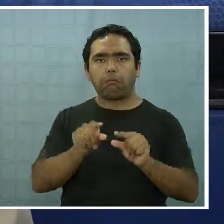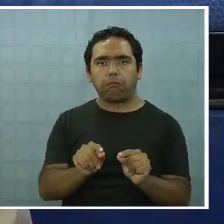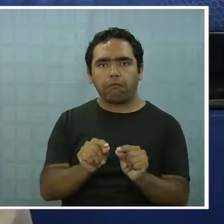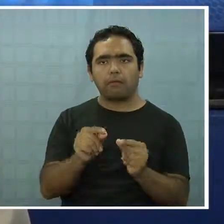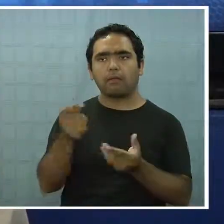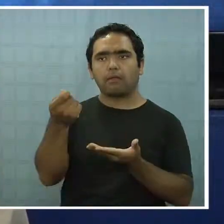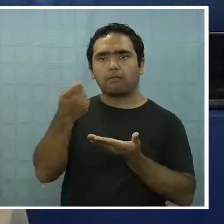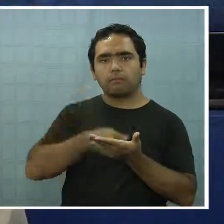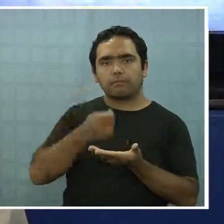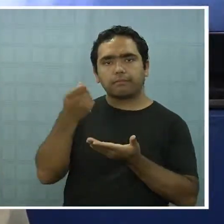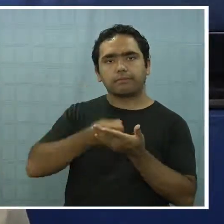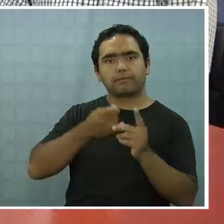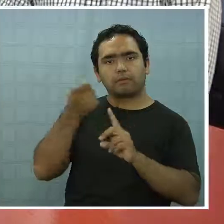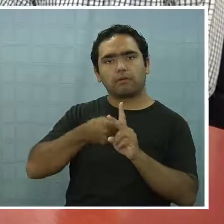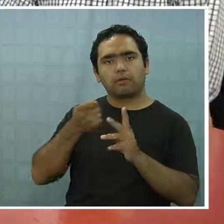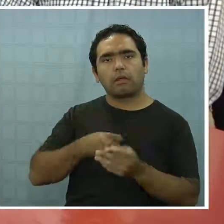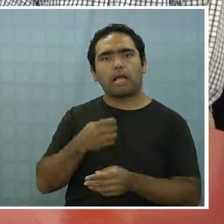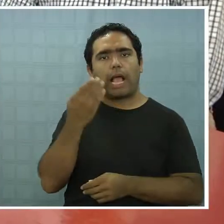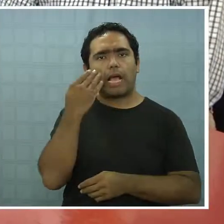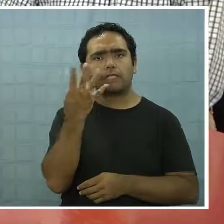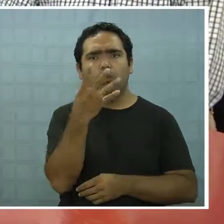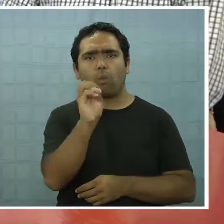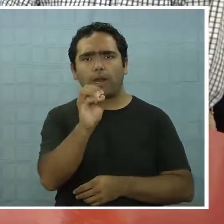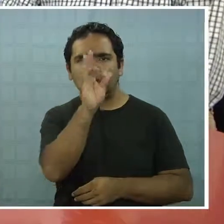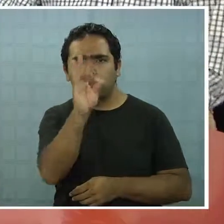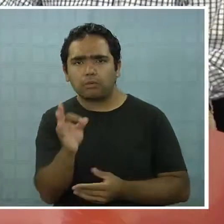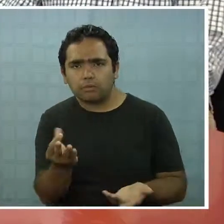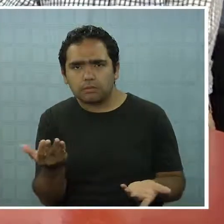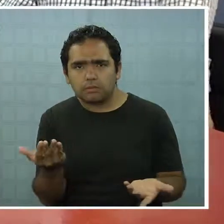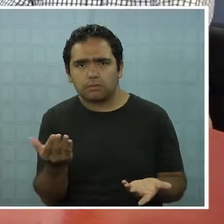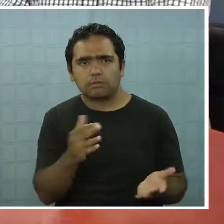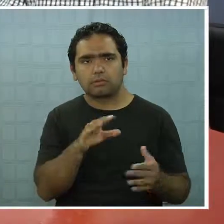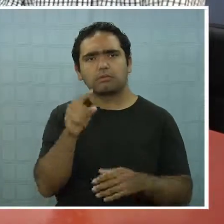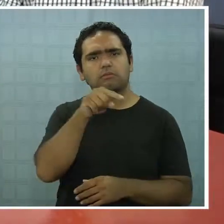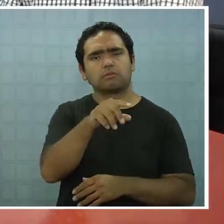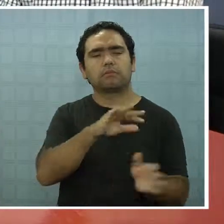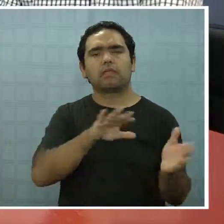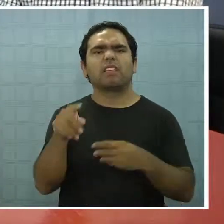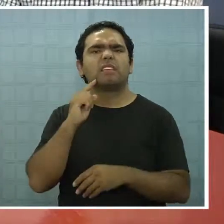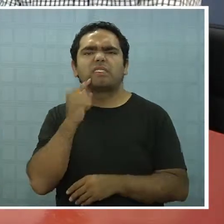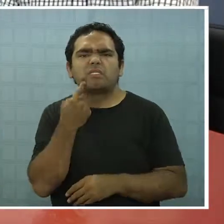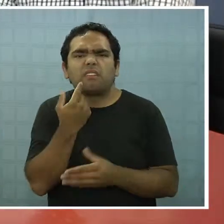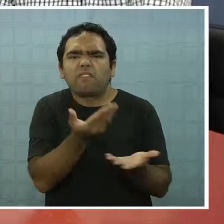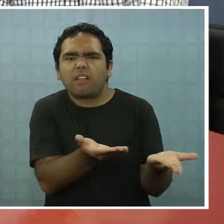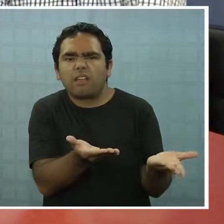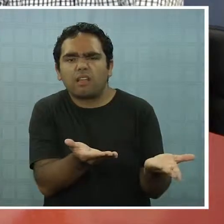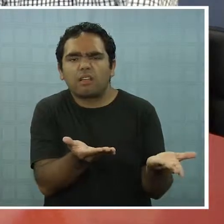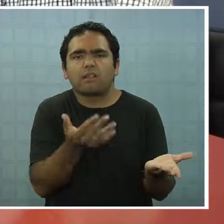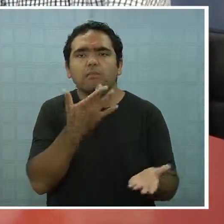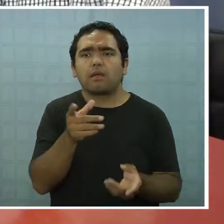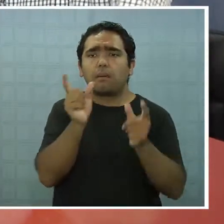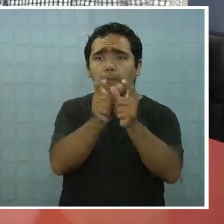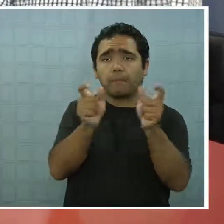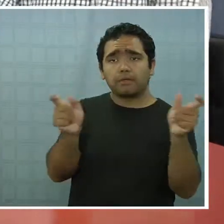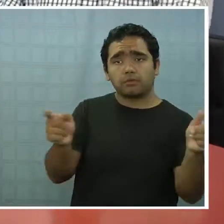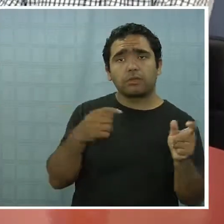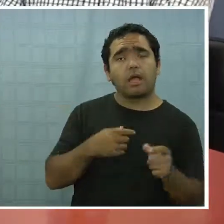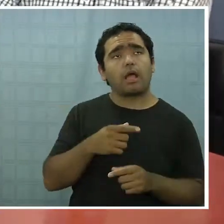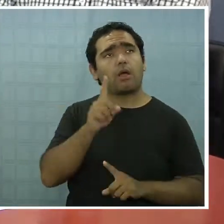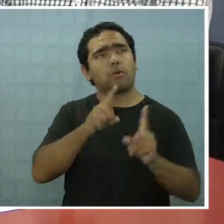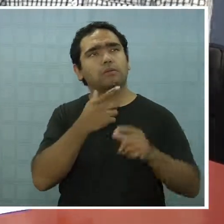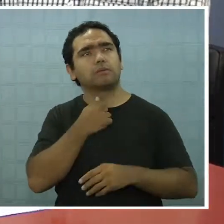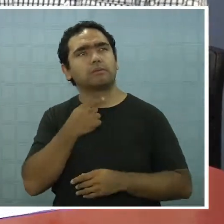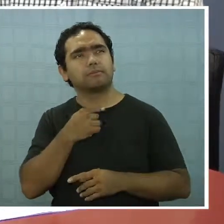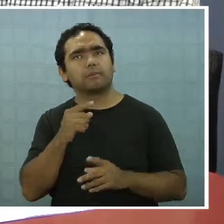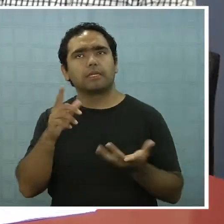ni siquiera llega al 40%. O sea, es muy dramático. ¿Y eso qué significa? Porque, cierto, la gente también tiene ciertas expectativas respecto de